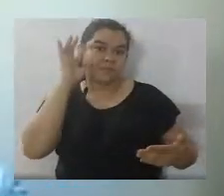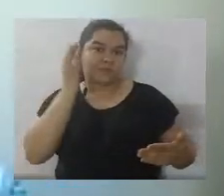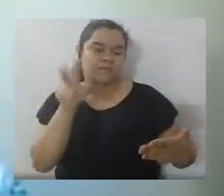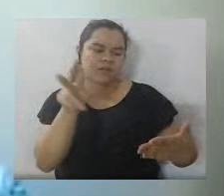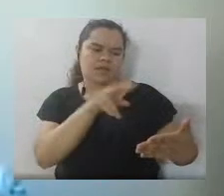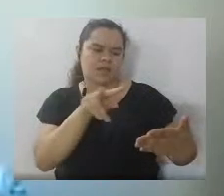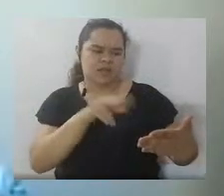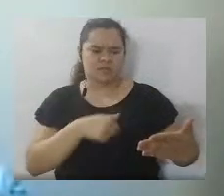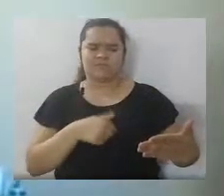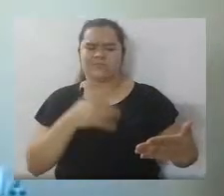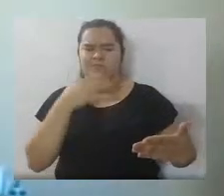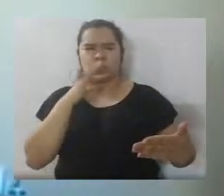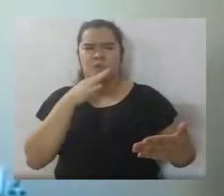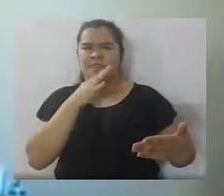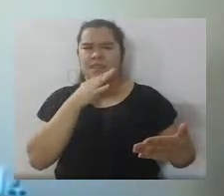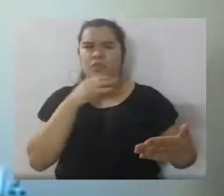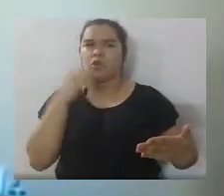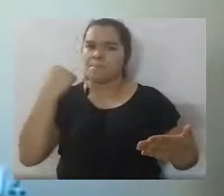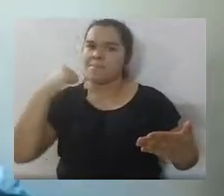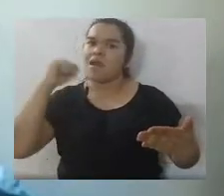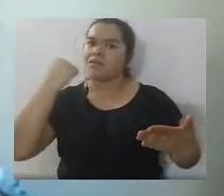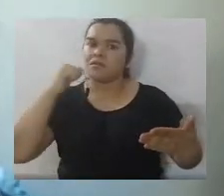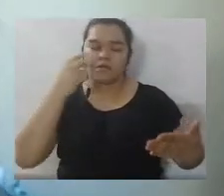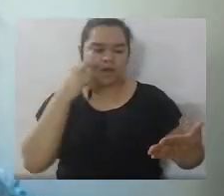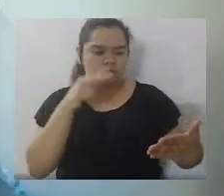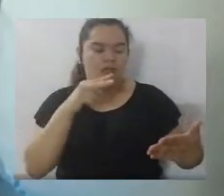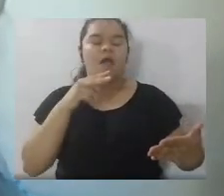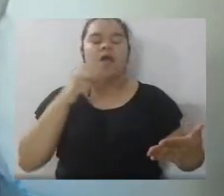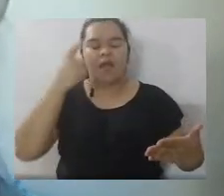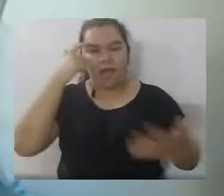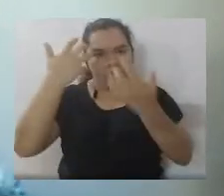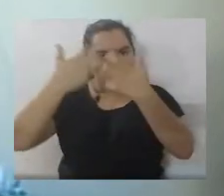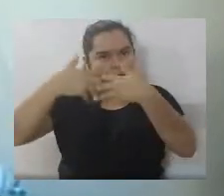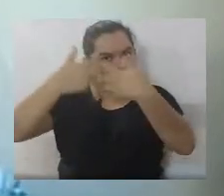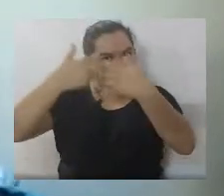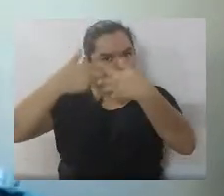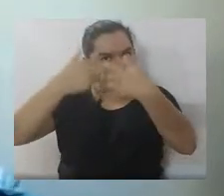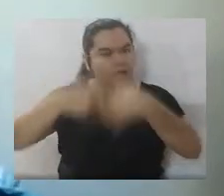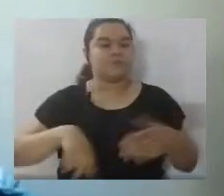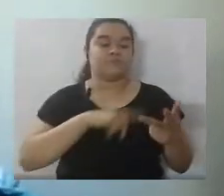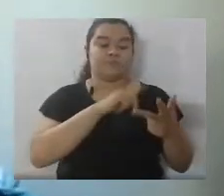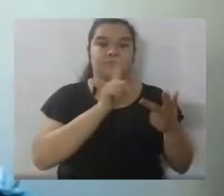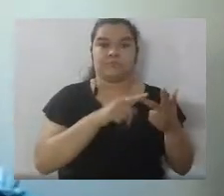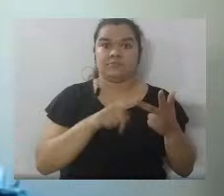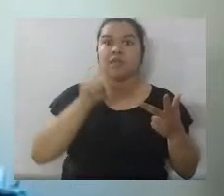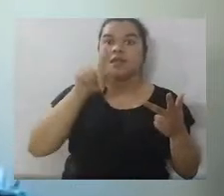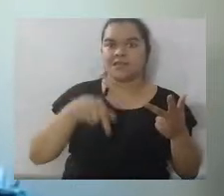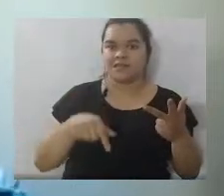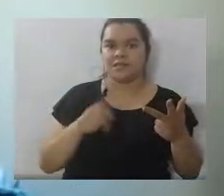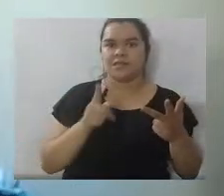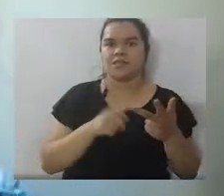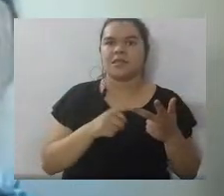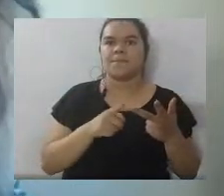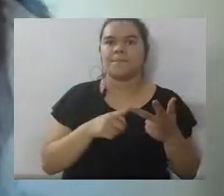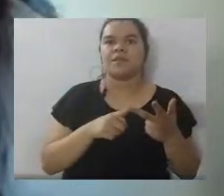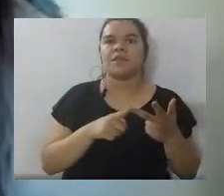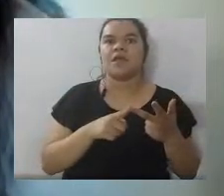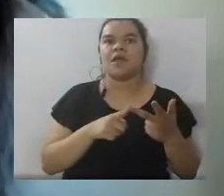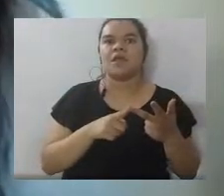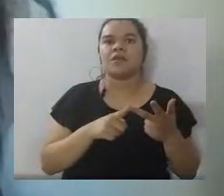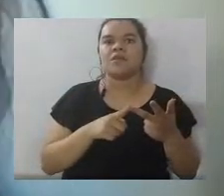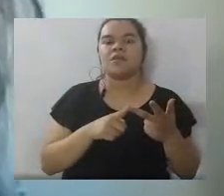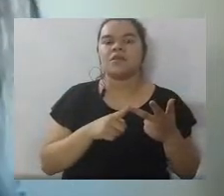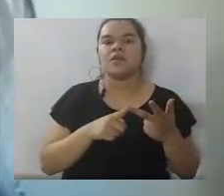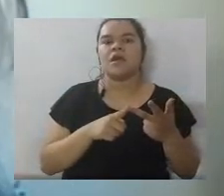interpretar, y también adquirir ciertas competencias de carácter en el manejo, llamamos